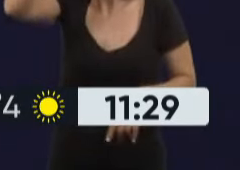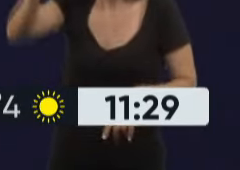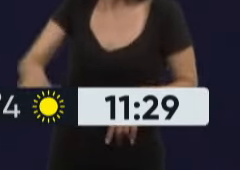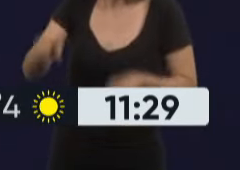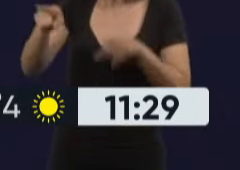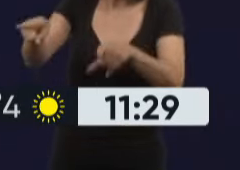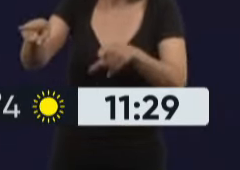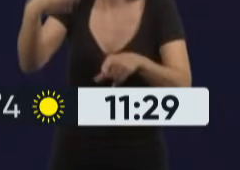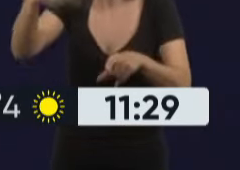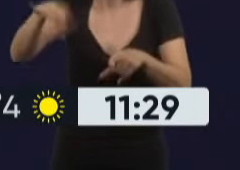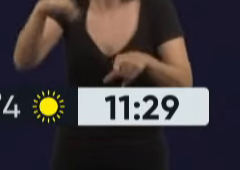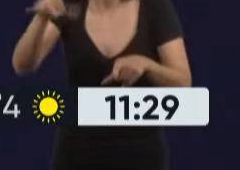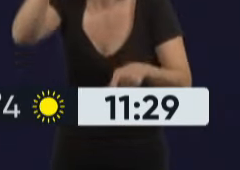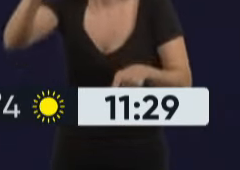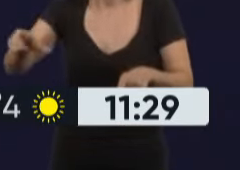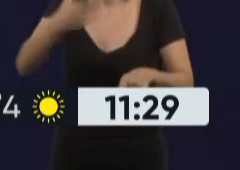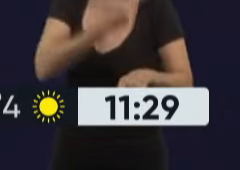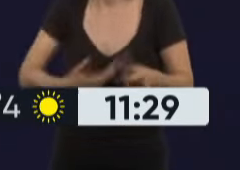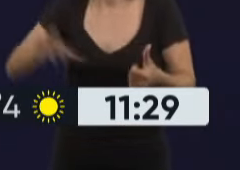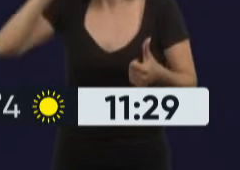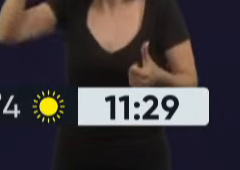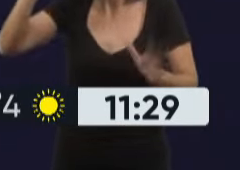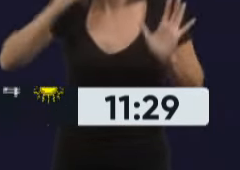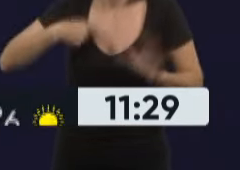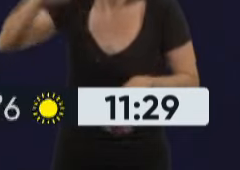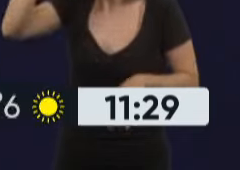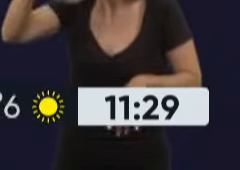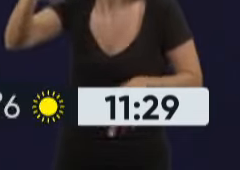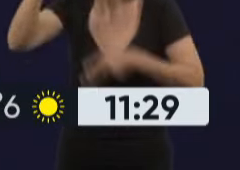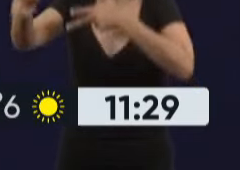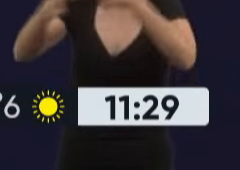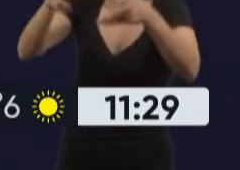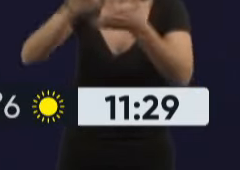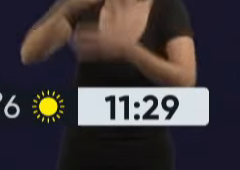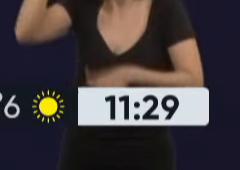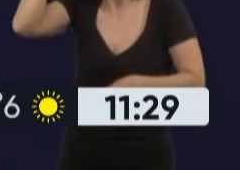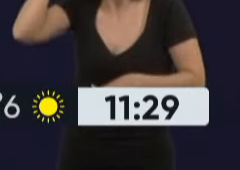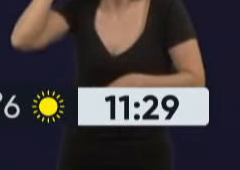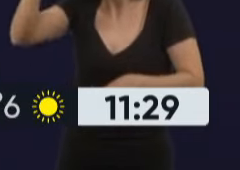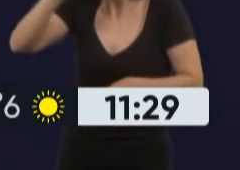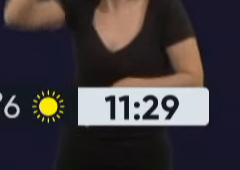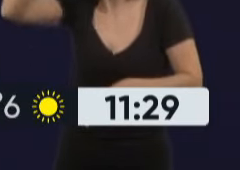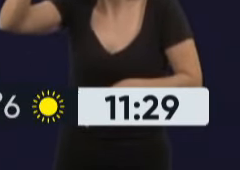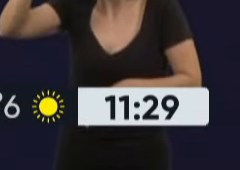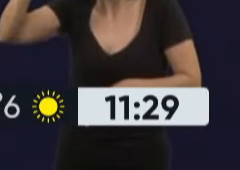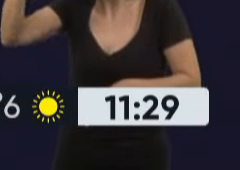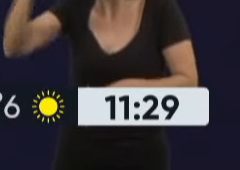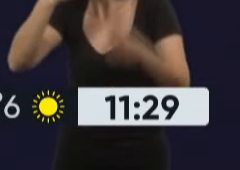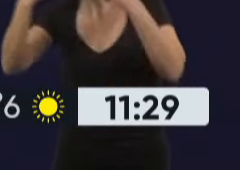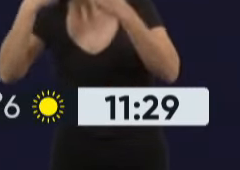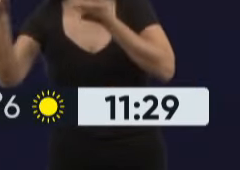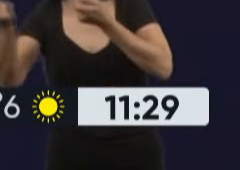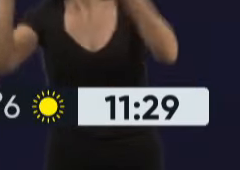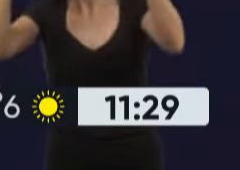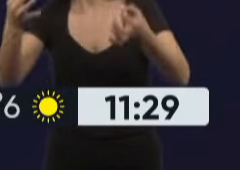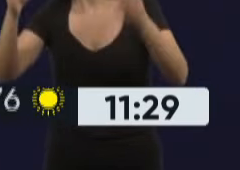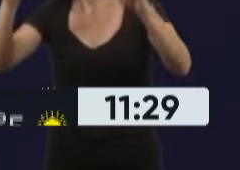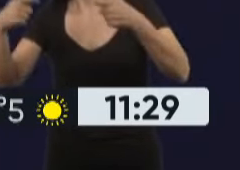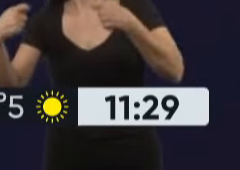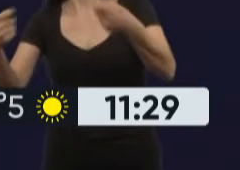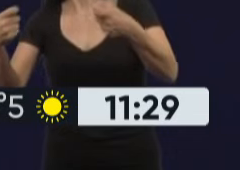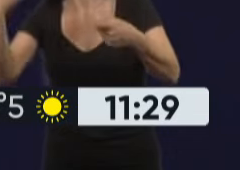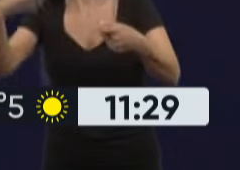vos tiene super hábito tiene las cuentas en orden eh y en realidad eso seguramente le va a permitir en el futuro bajar por